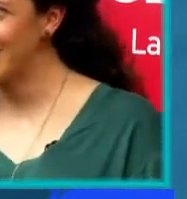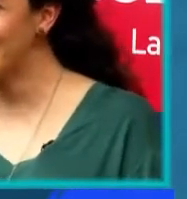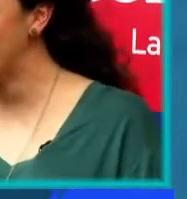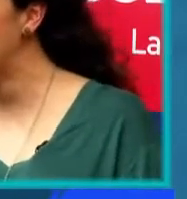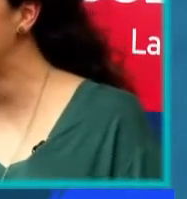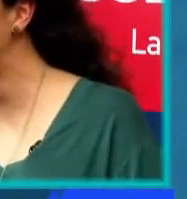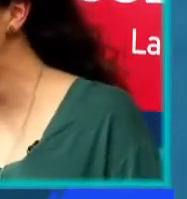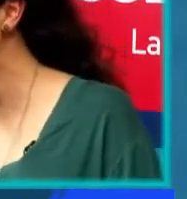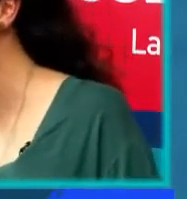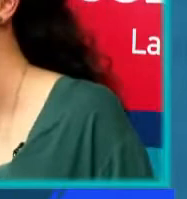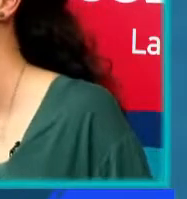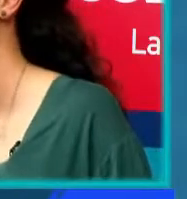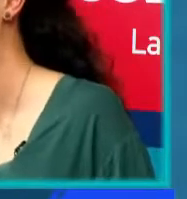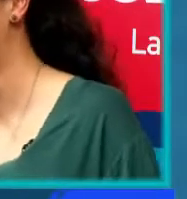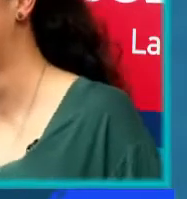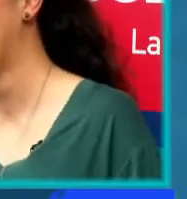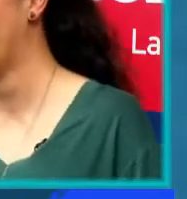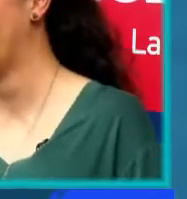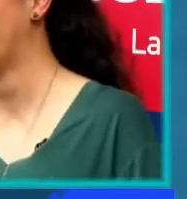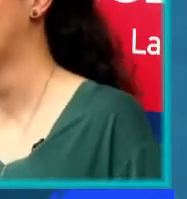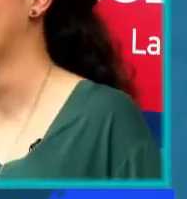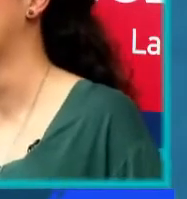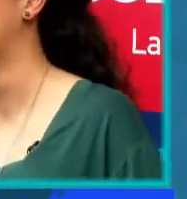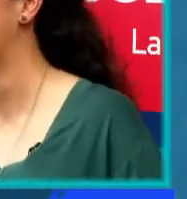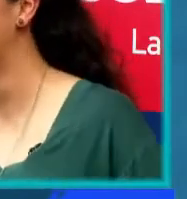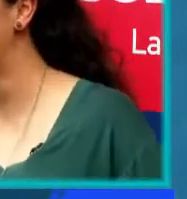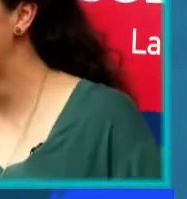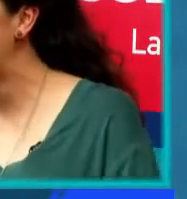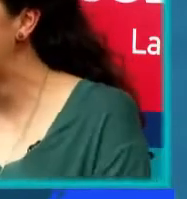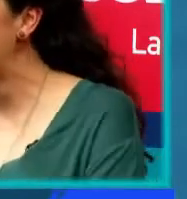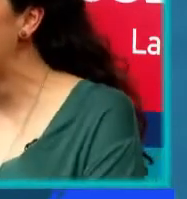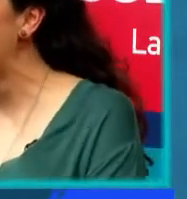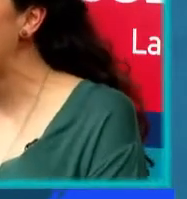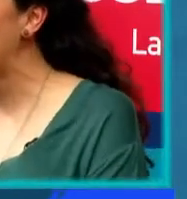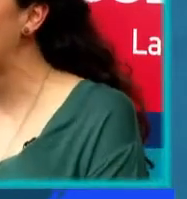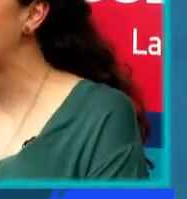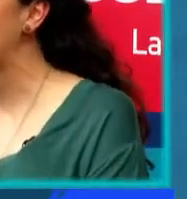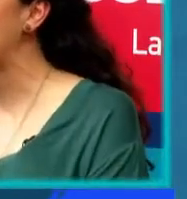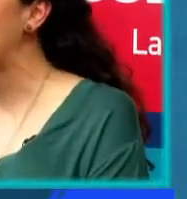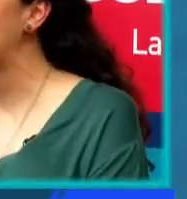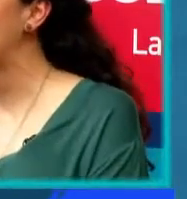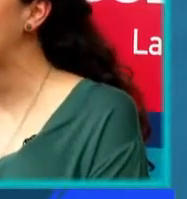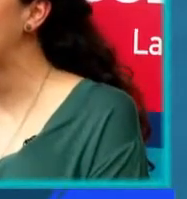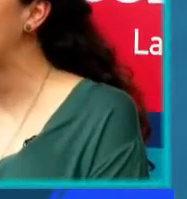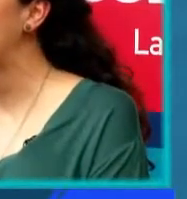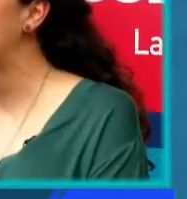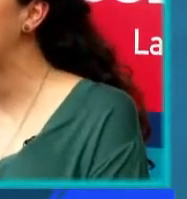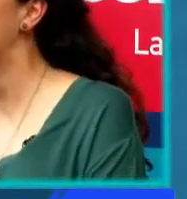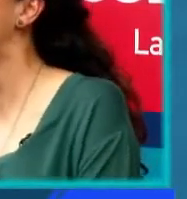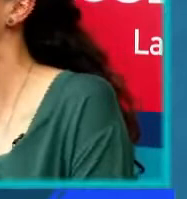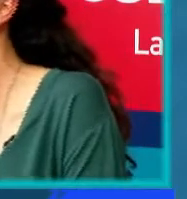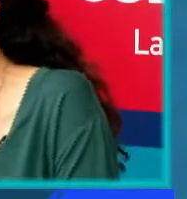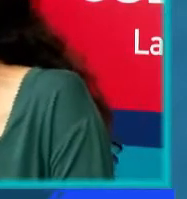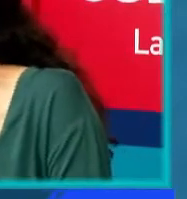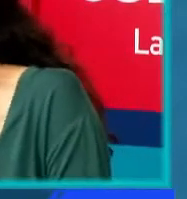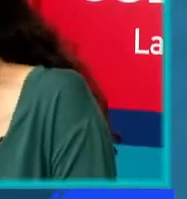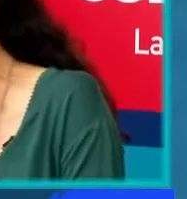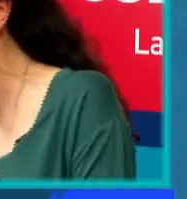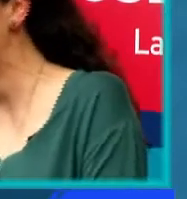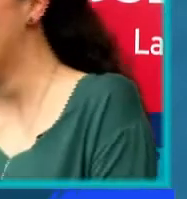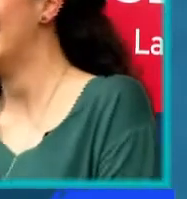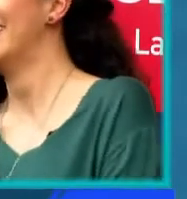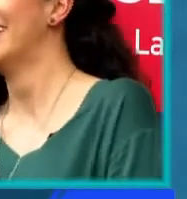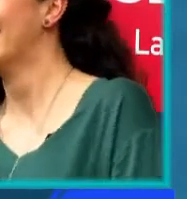Le cambiaría... No sé, que no... Que... ¡Ay, qué difícil! ¿Qué le